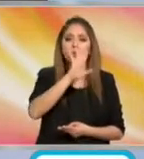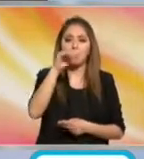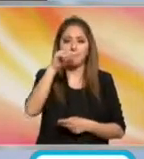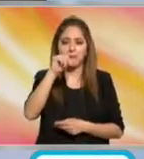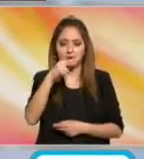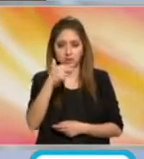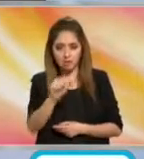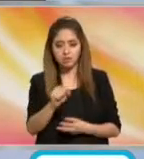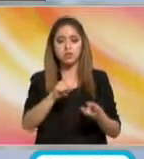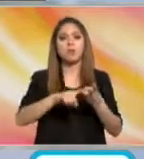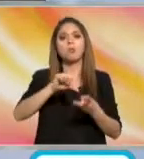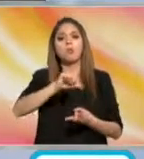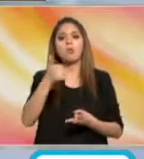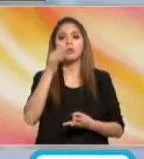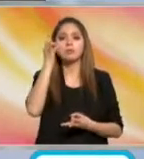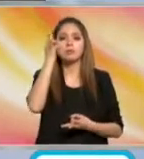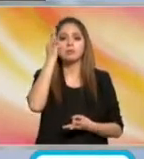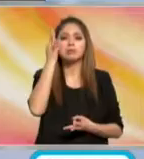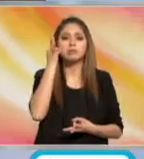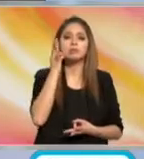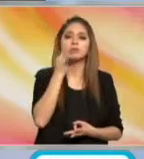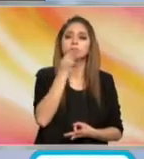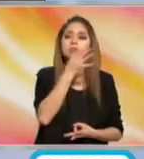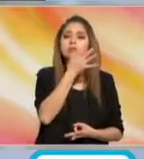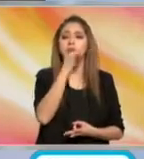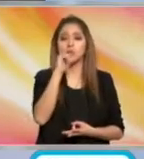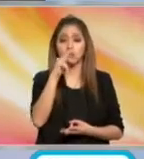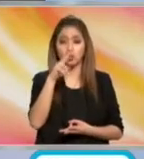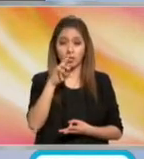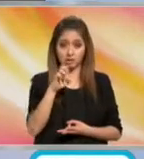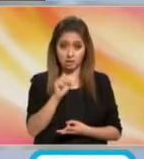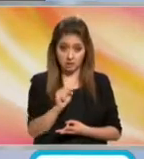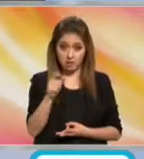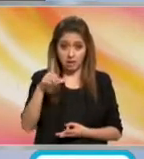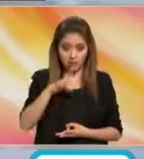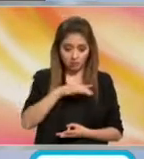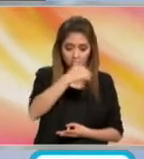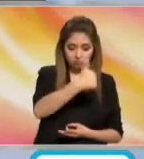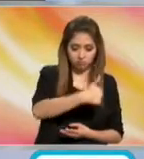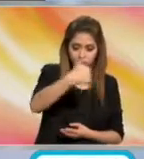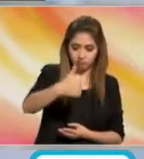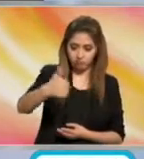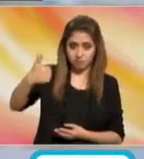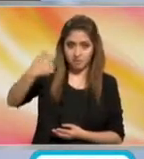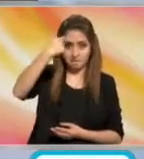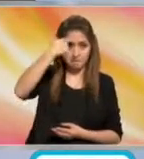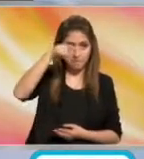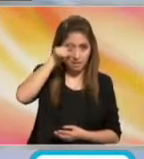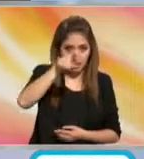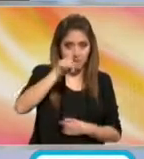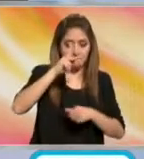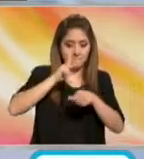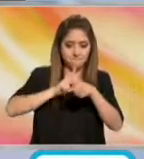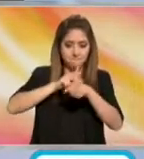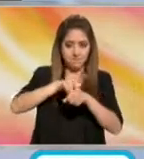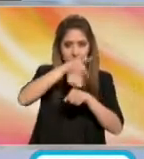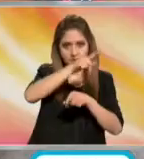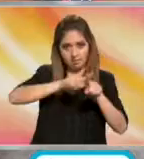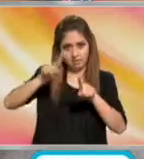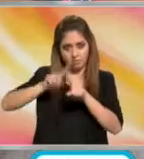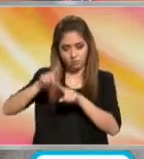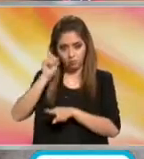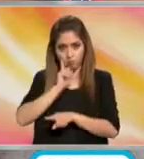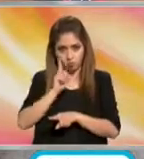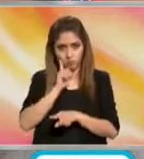también un poquito de granitos, de impurezas por ahí, tenemos el que se adapta perfectamente para tu tono de